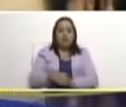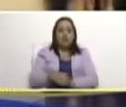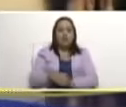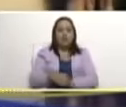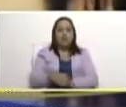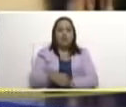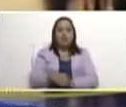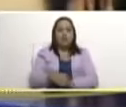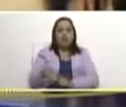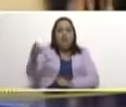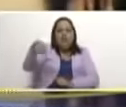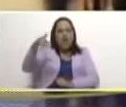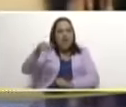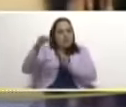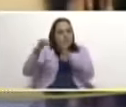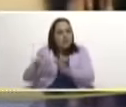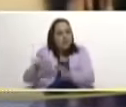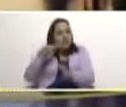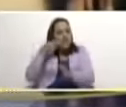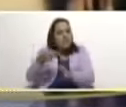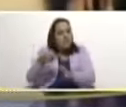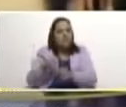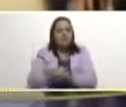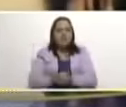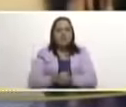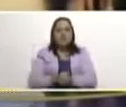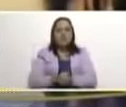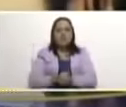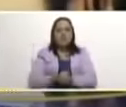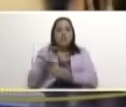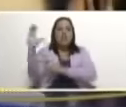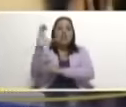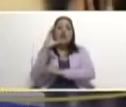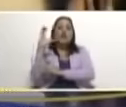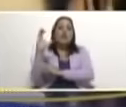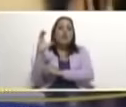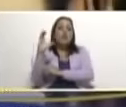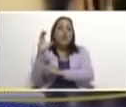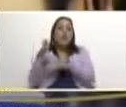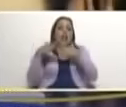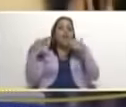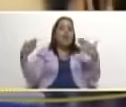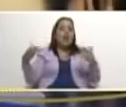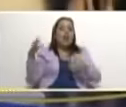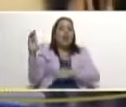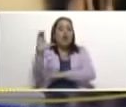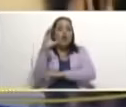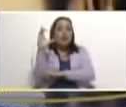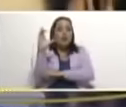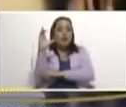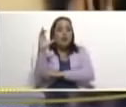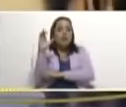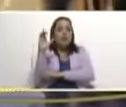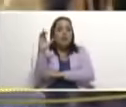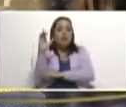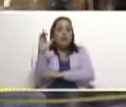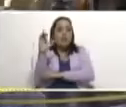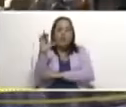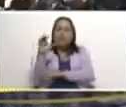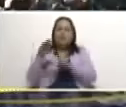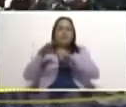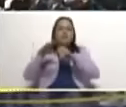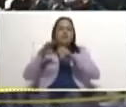no dudaron en calificar a Colombia, la Gran Colombia, como una potencia naciente.